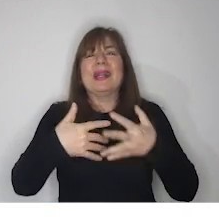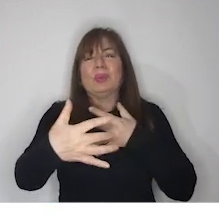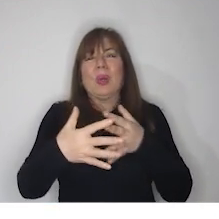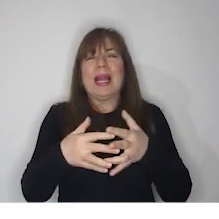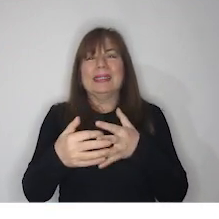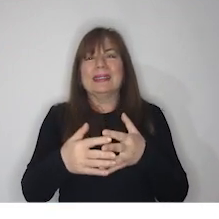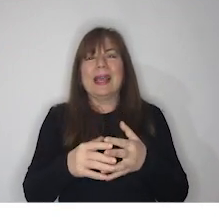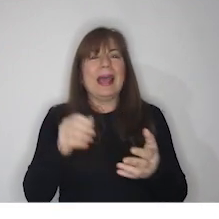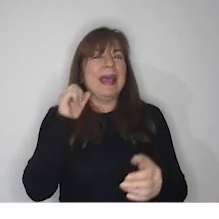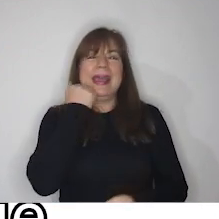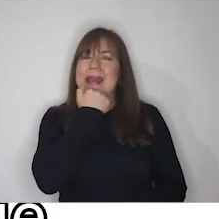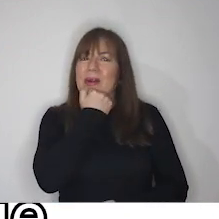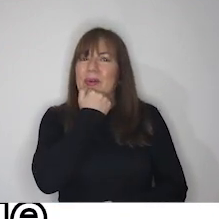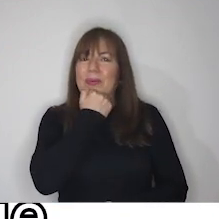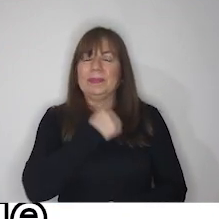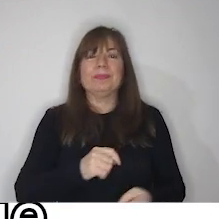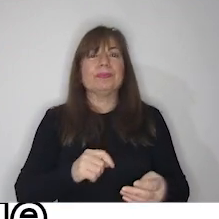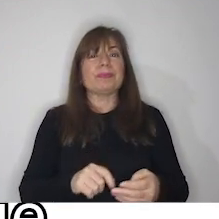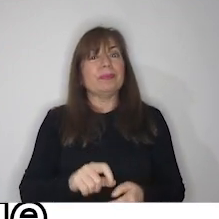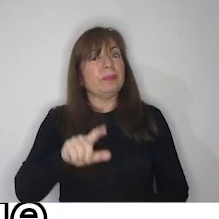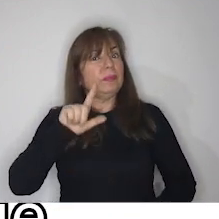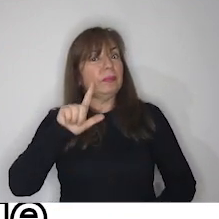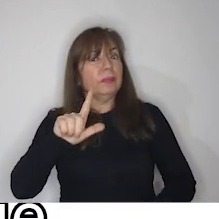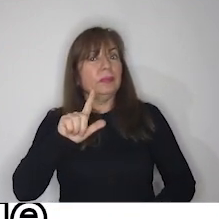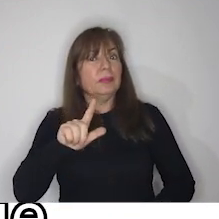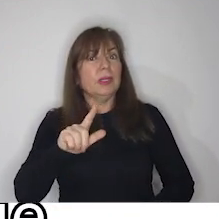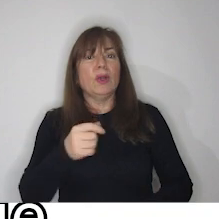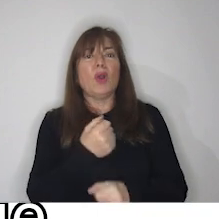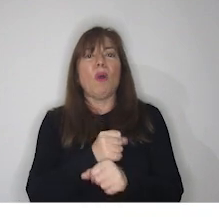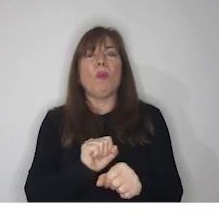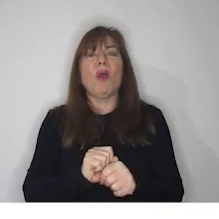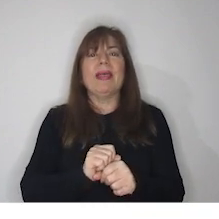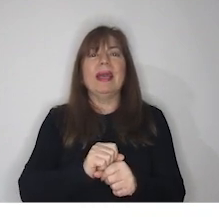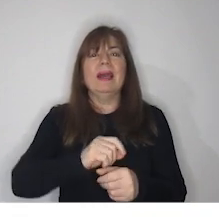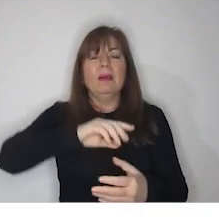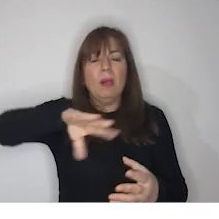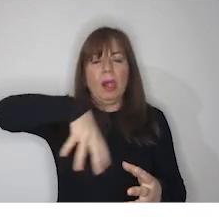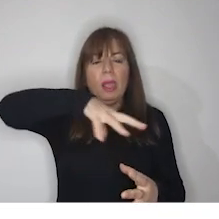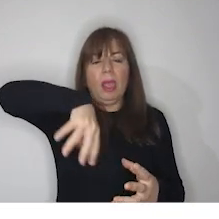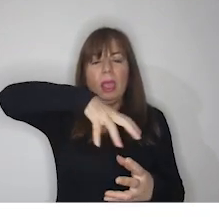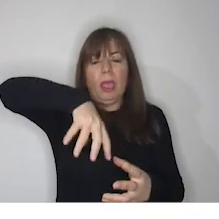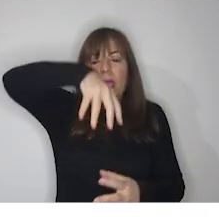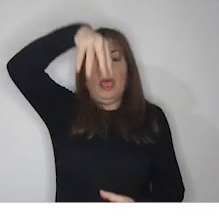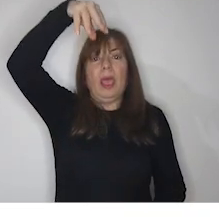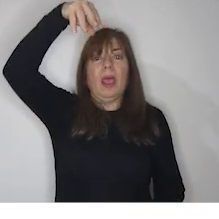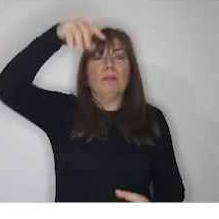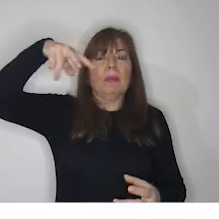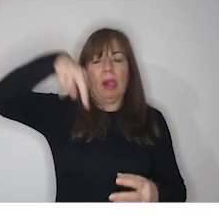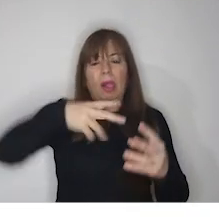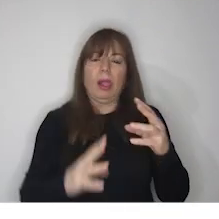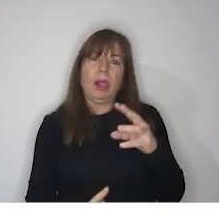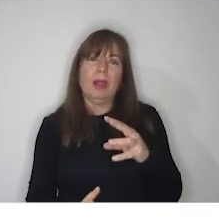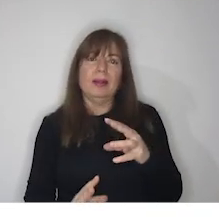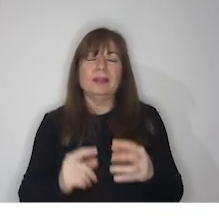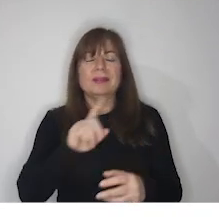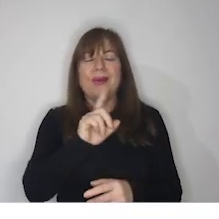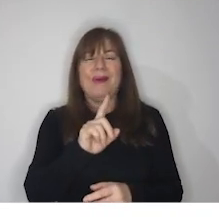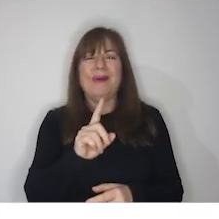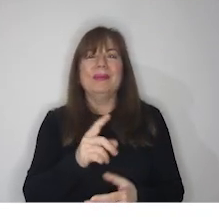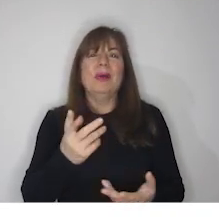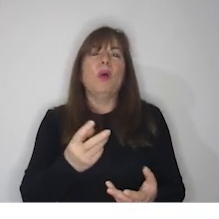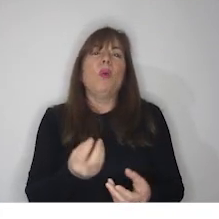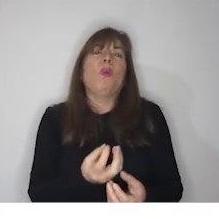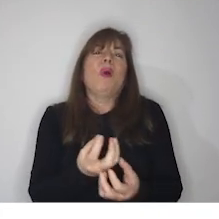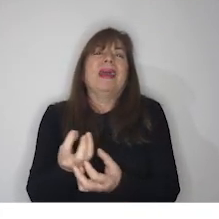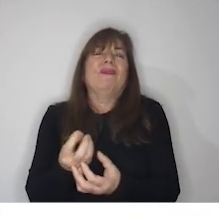es erróneo. En séptimo lugar, no puedes hacer merengue porque se te corta la clara de huevo, pero la realidad es que puede ser